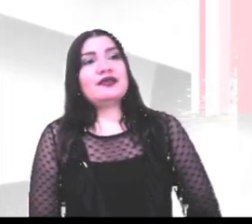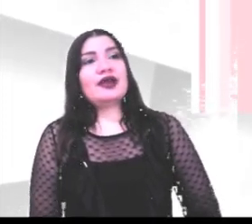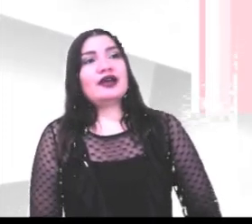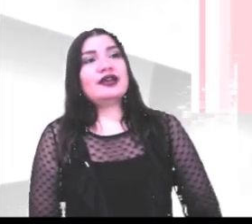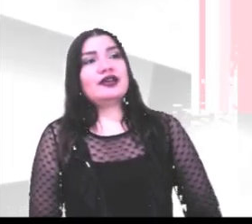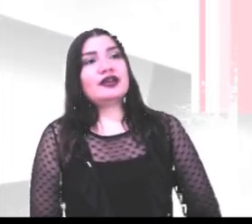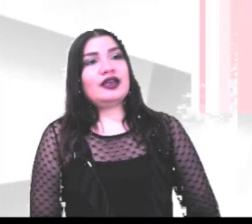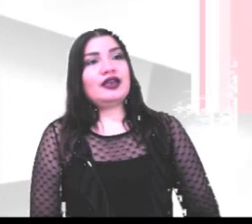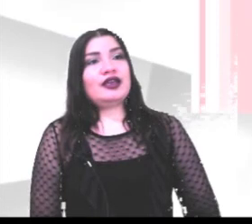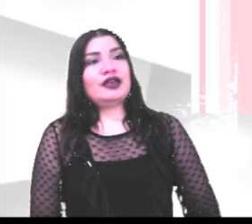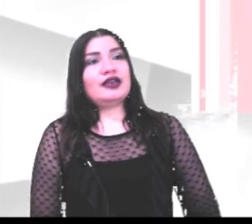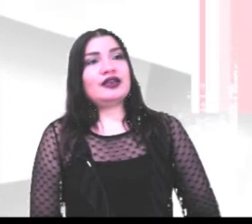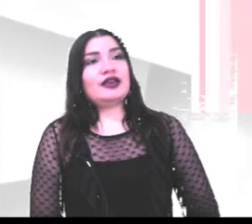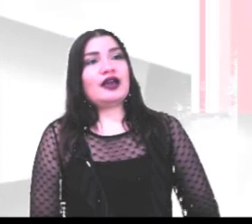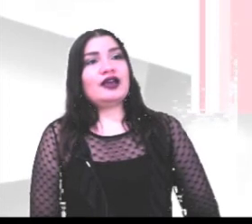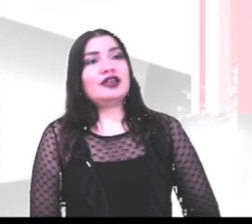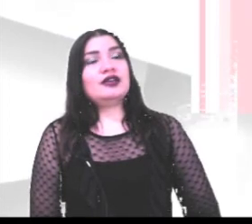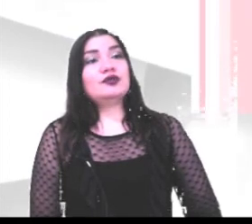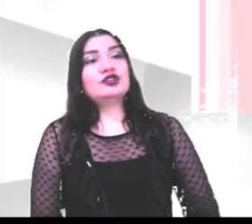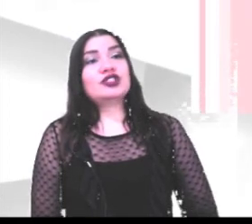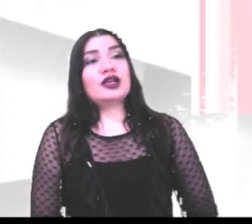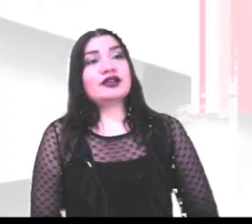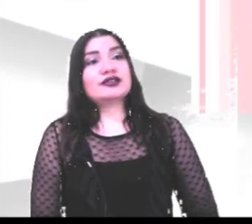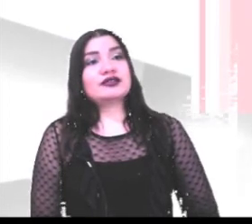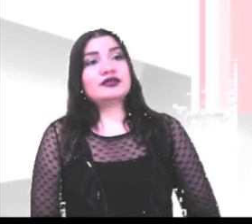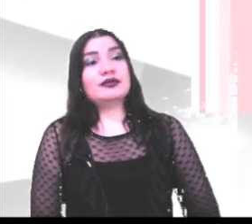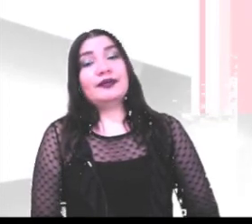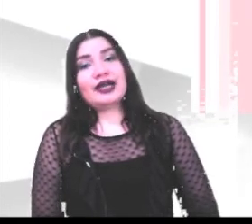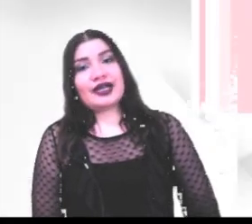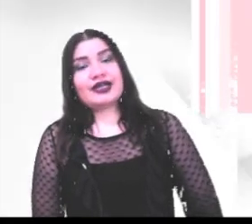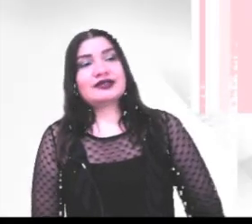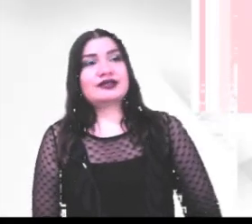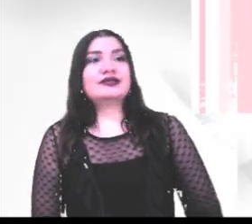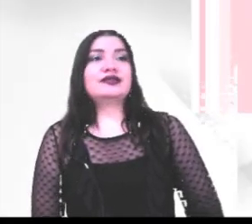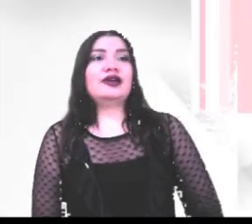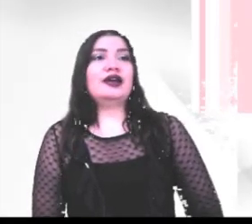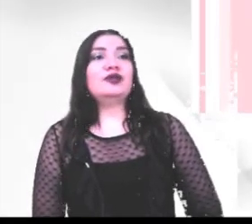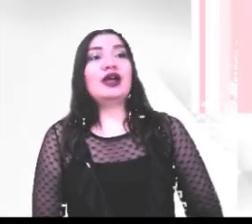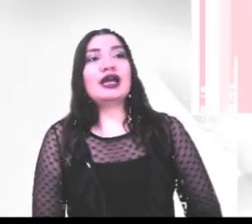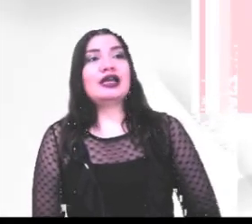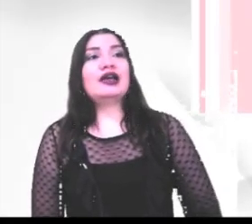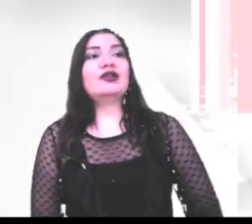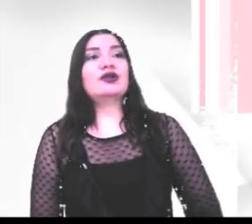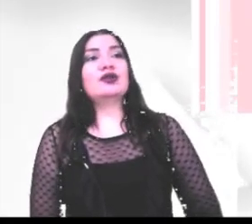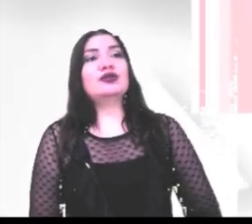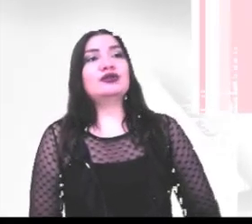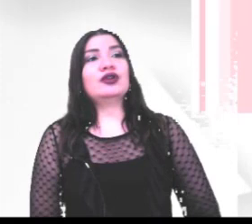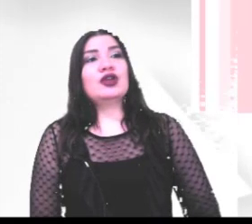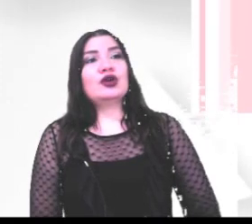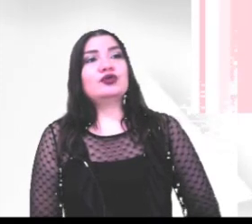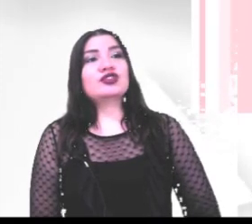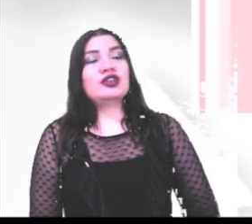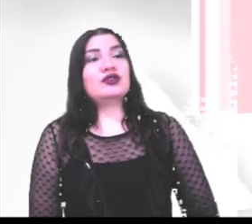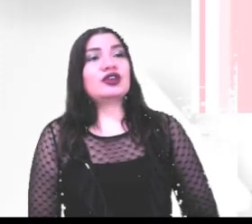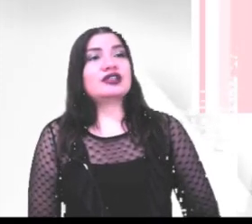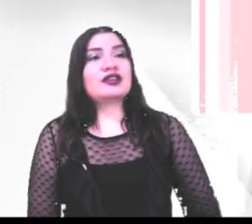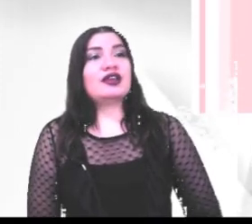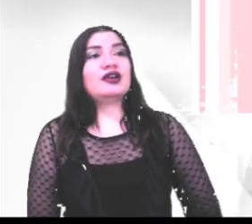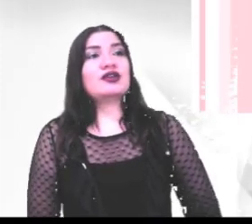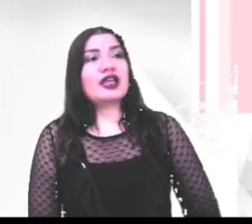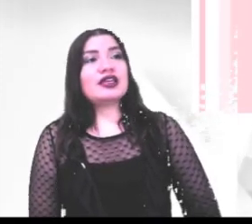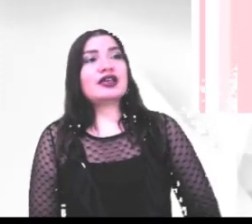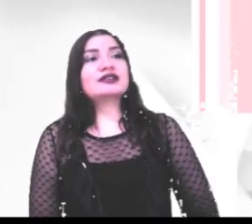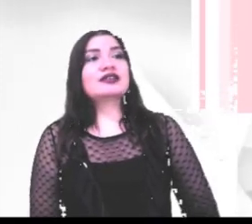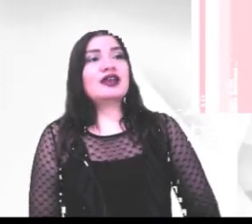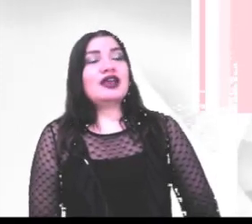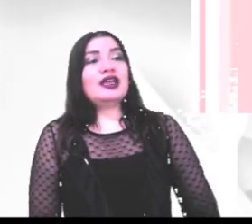primera imagen y hay muchas vacas hay un ganado con un señor que está